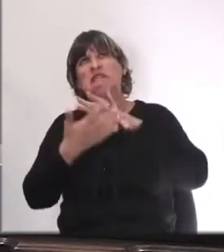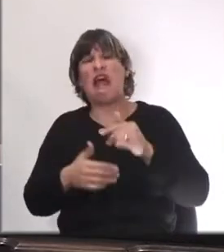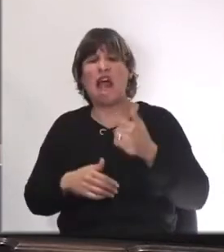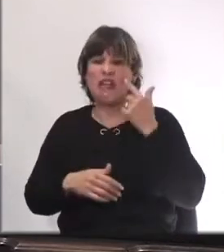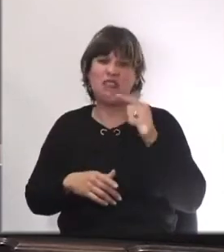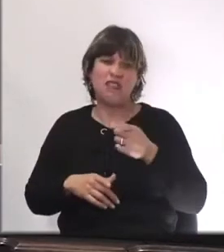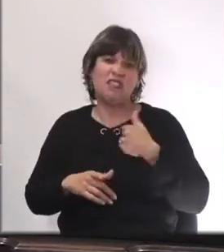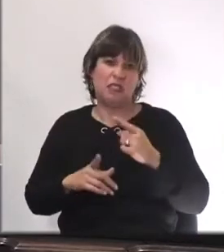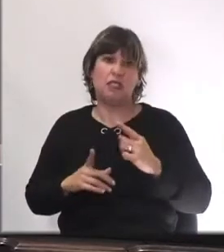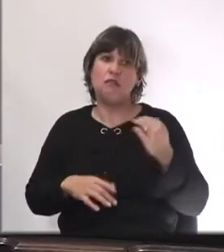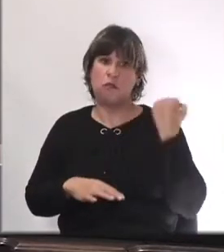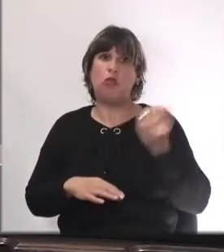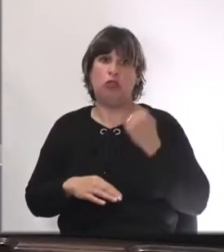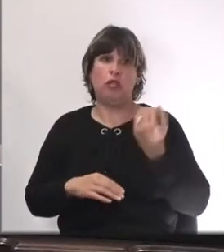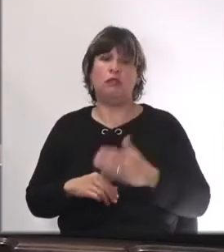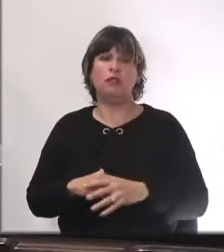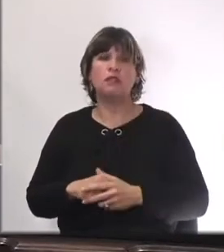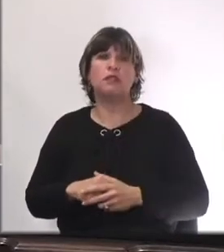bien relevante.